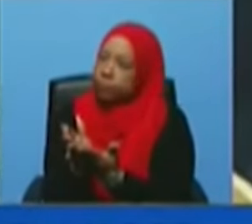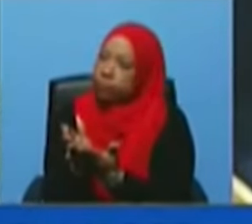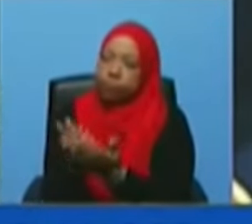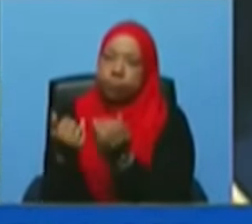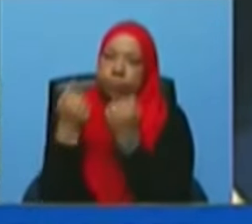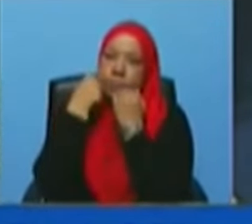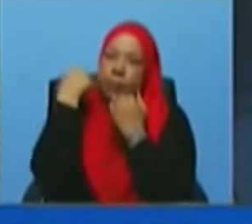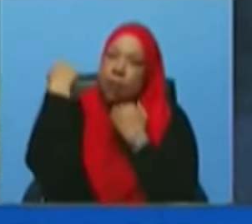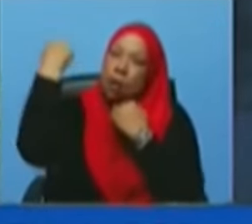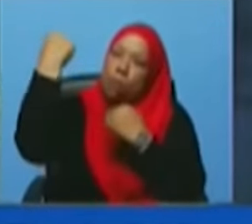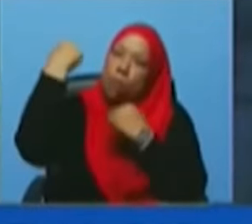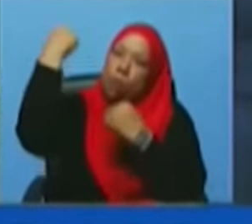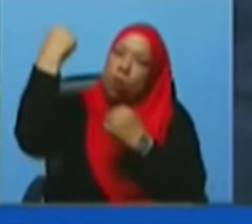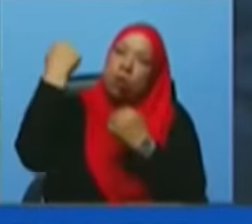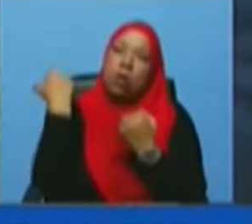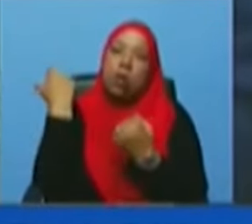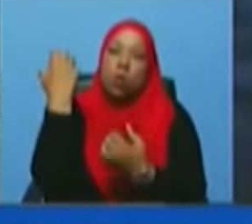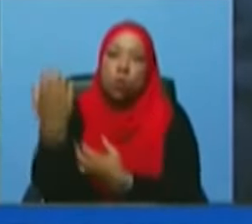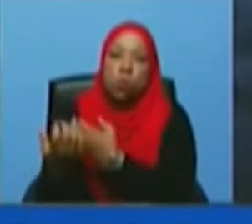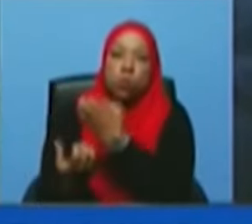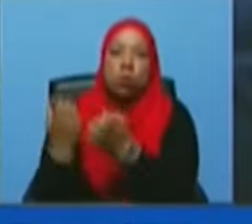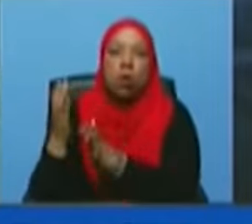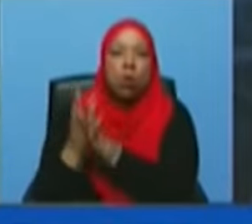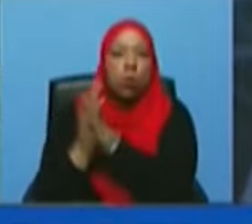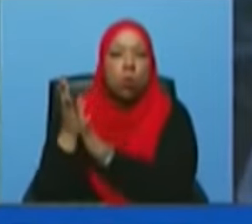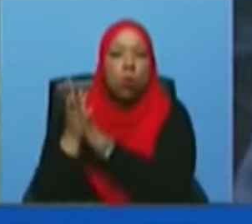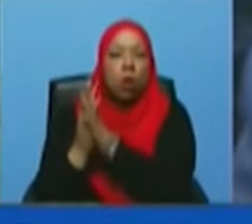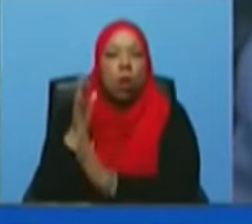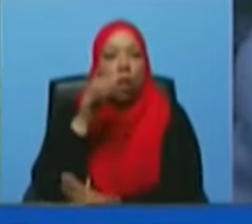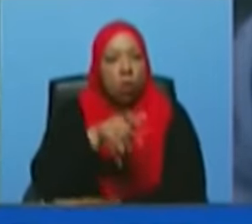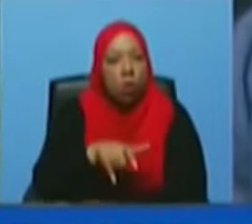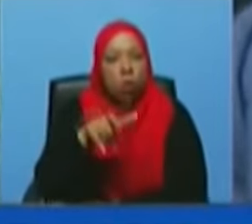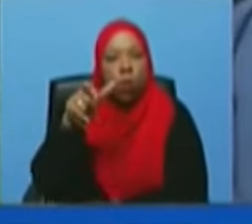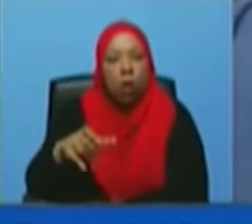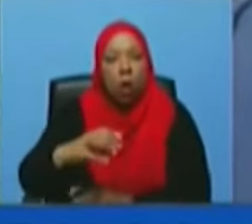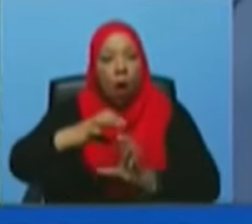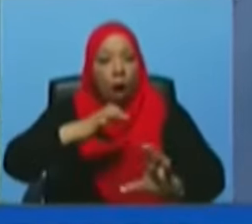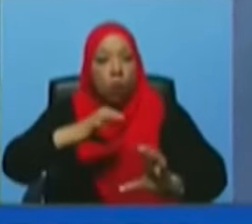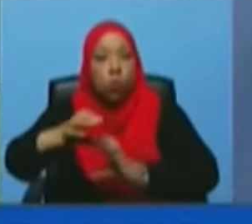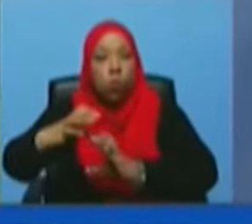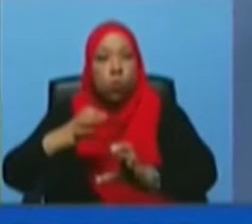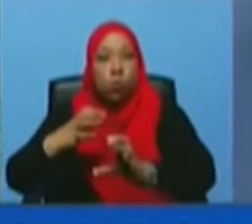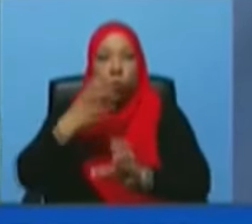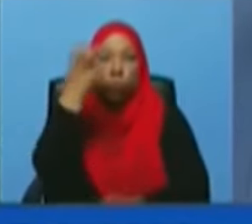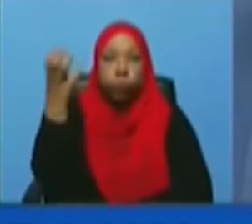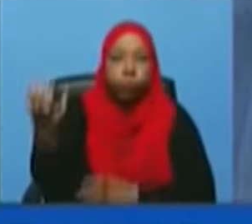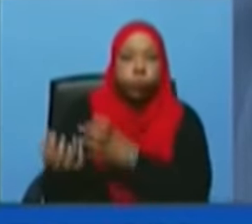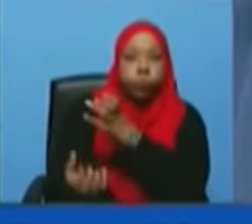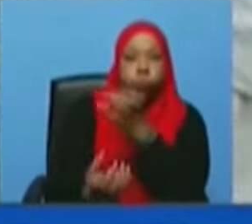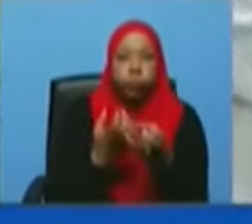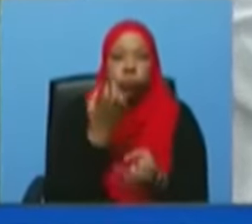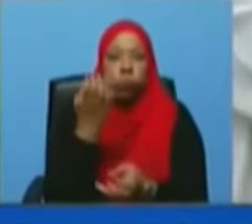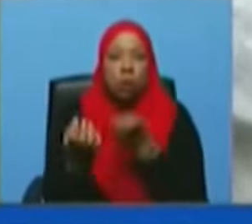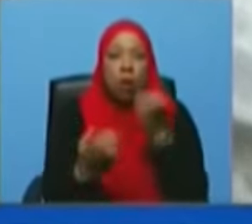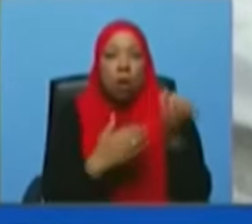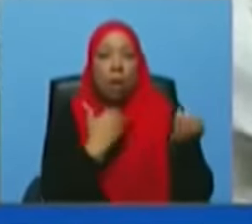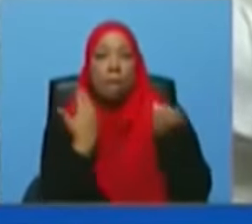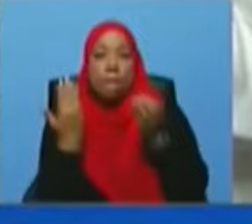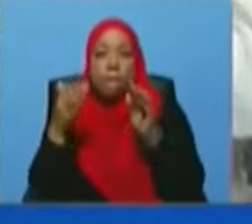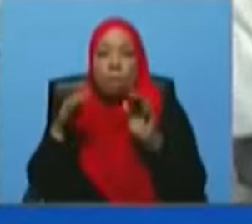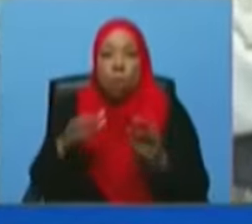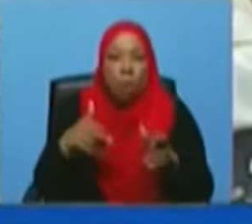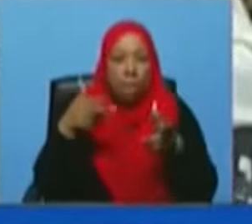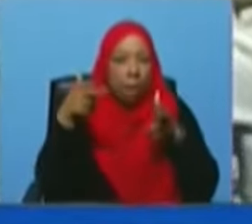protesta quemarle negocito y emprendimientos a la gente quemar autobuses matar gente a